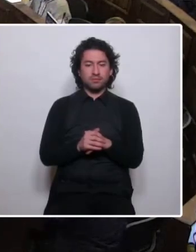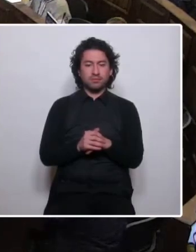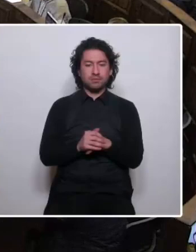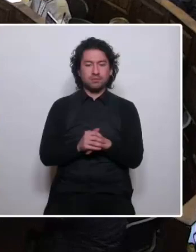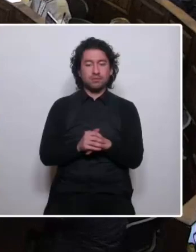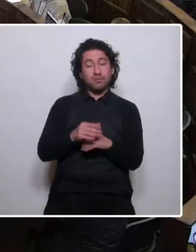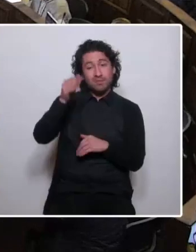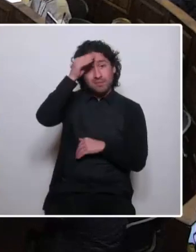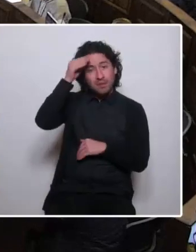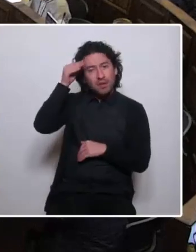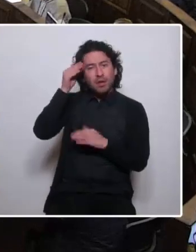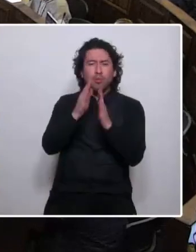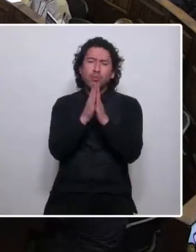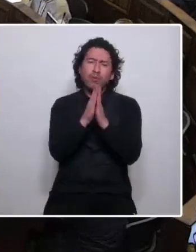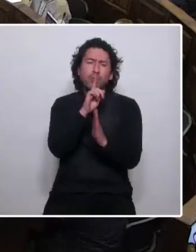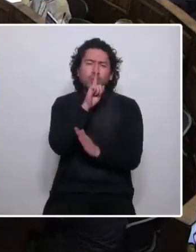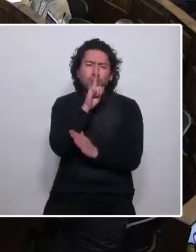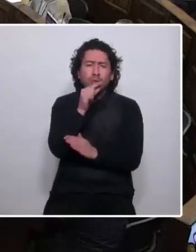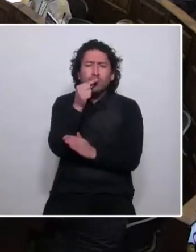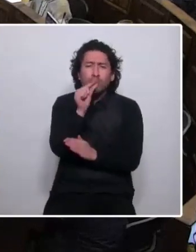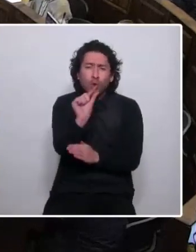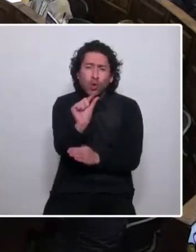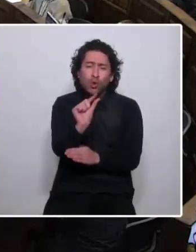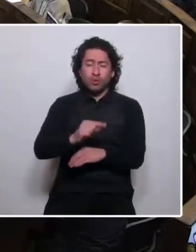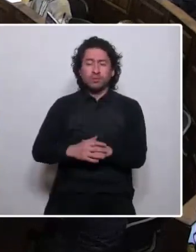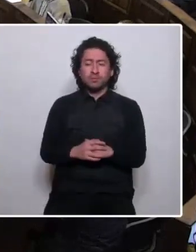Silencio, por favor, falta bien poco.